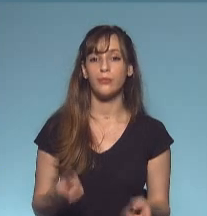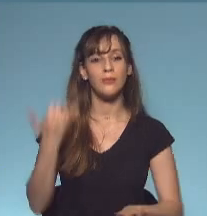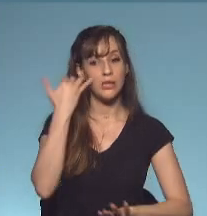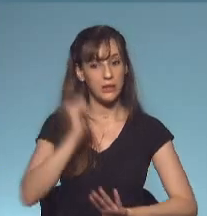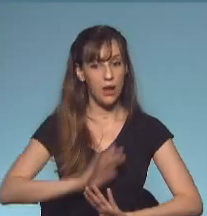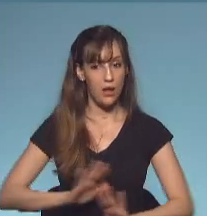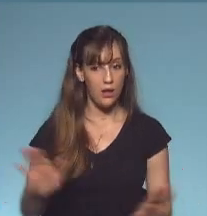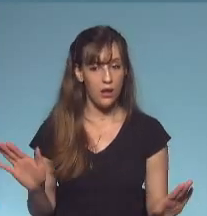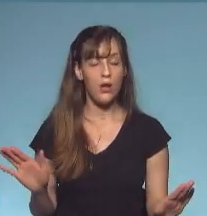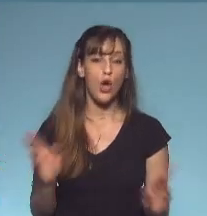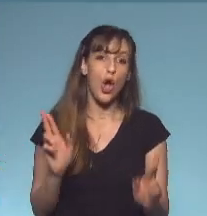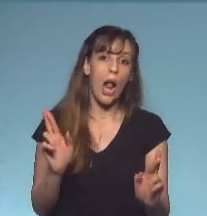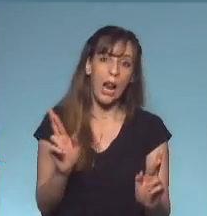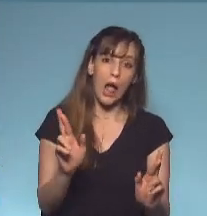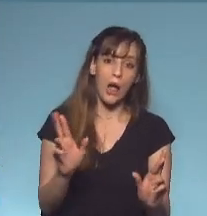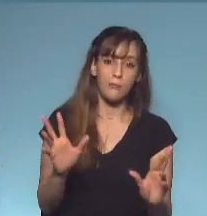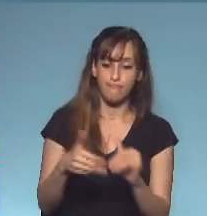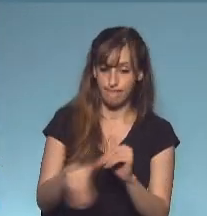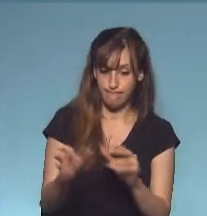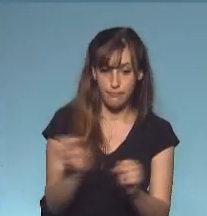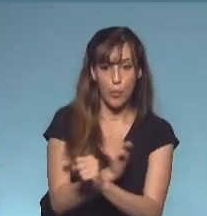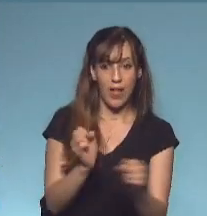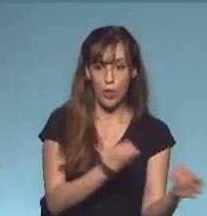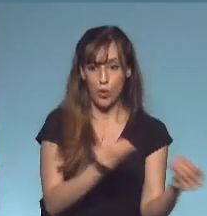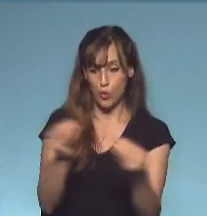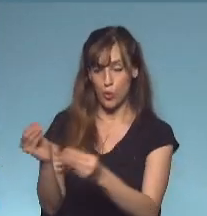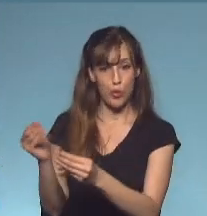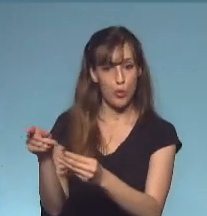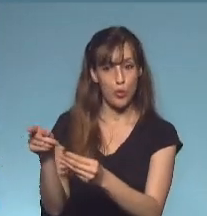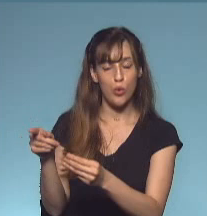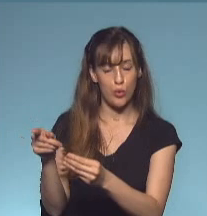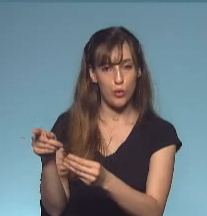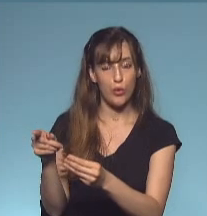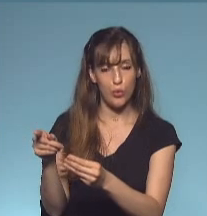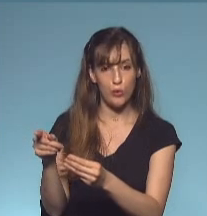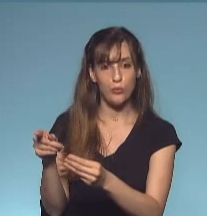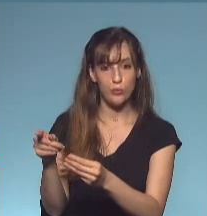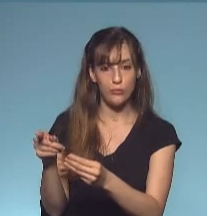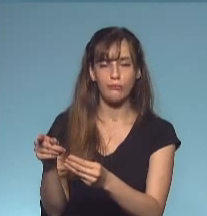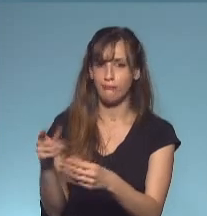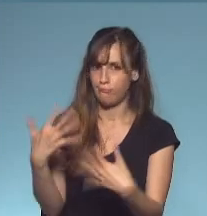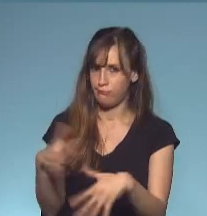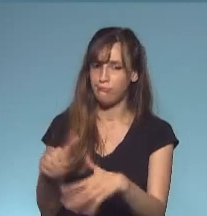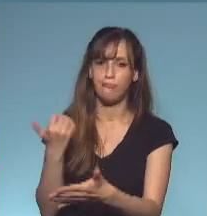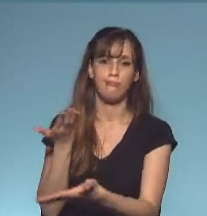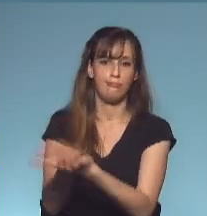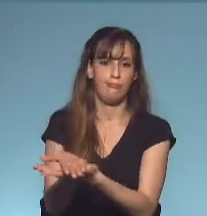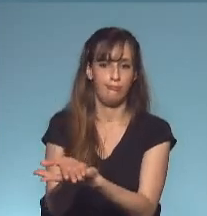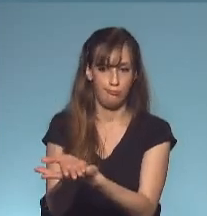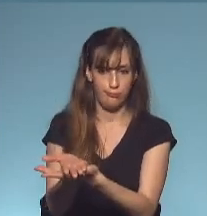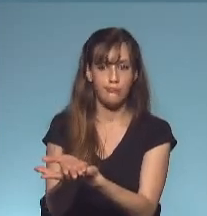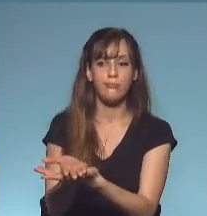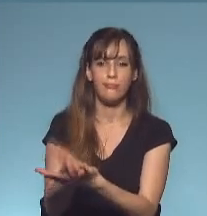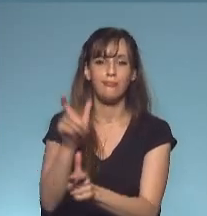y esperamos que sea aprobada en los próximos días, una muy extensa moratoria para los sectores que